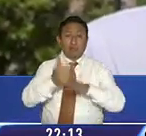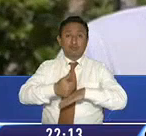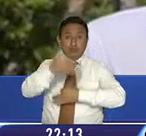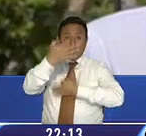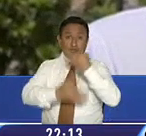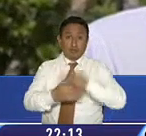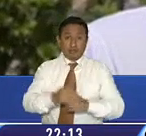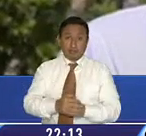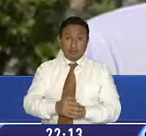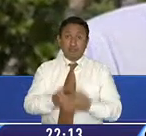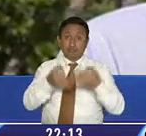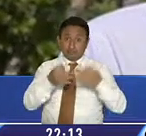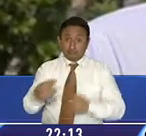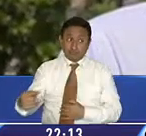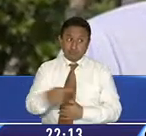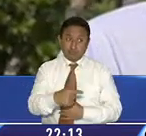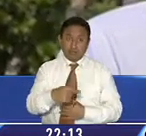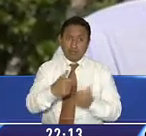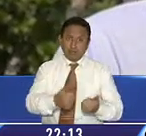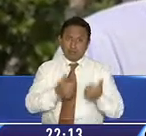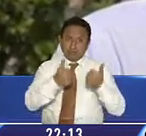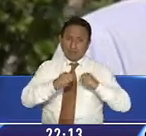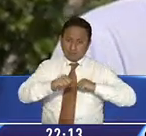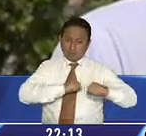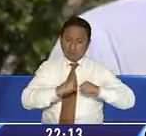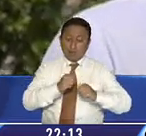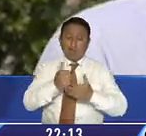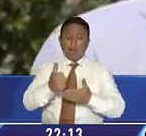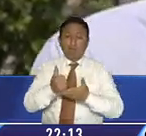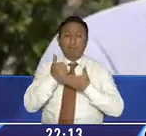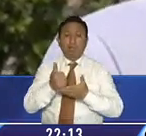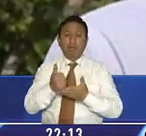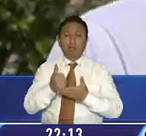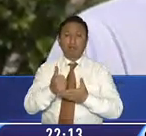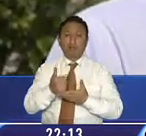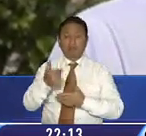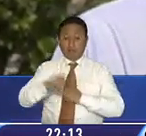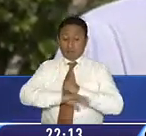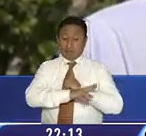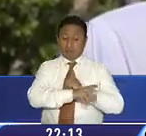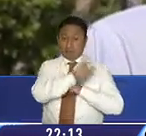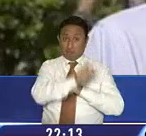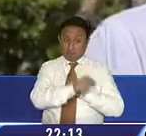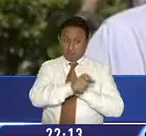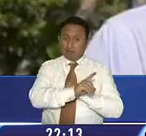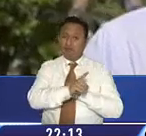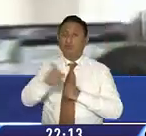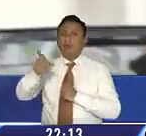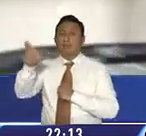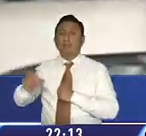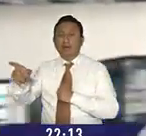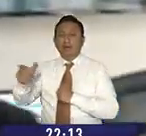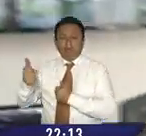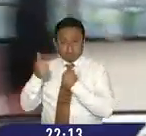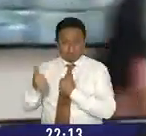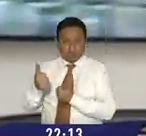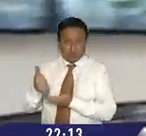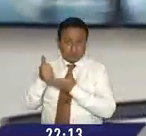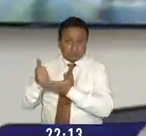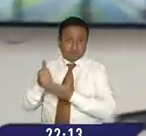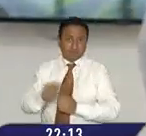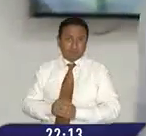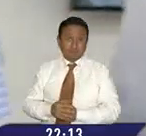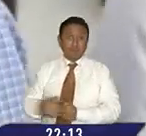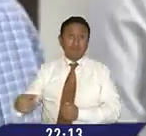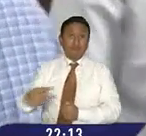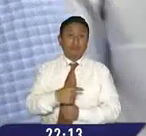justicia es que precisamente que trabajen correctamente en beneficio, no de los pillos, sino en beneficio de los ciudadanos. Pues afirma, no